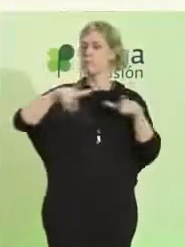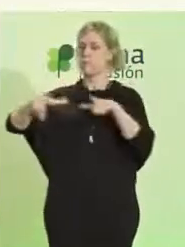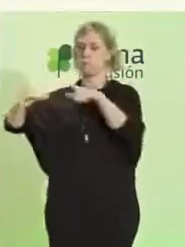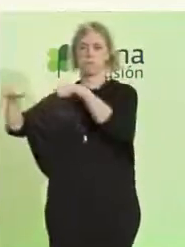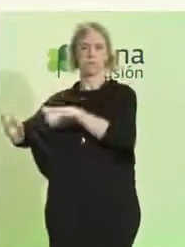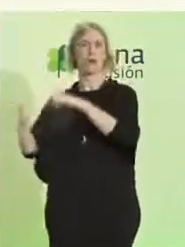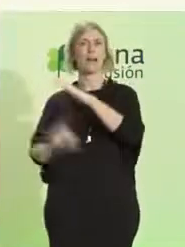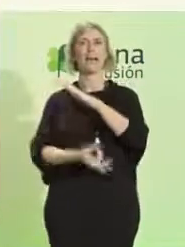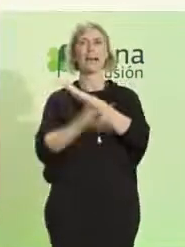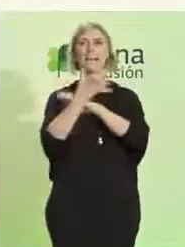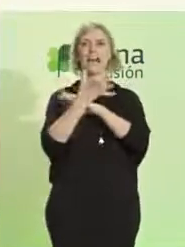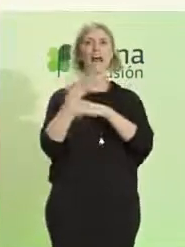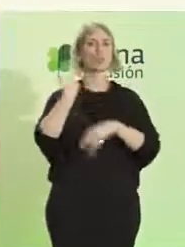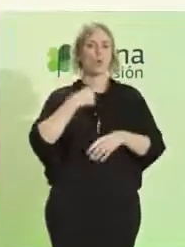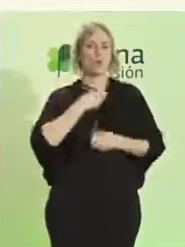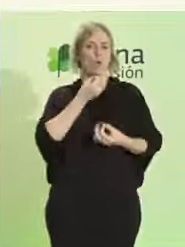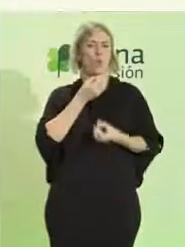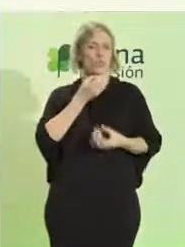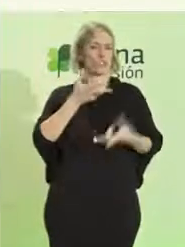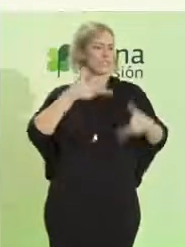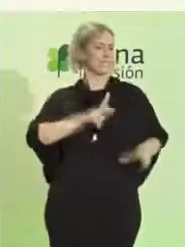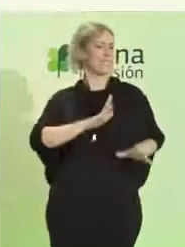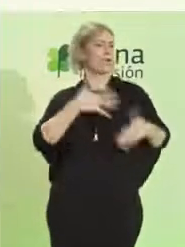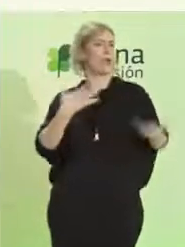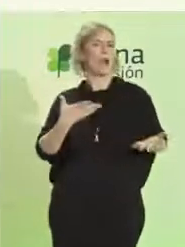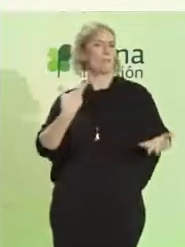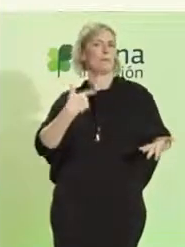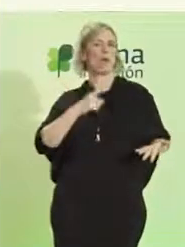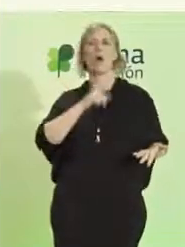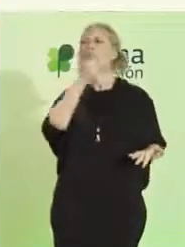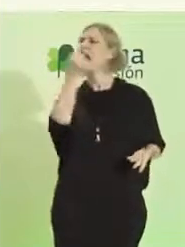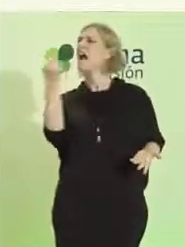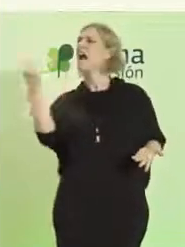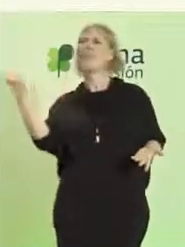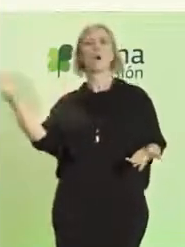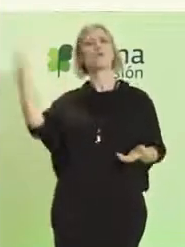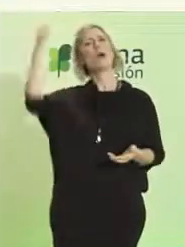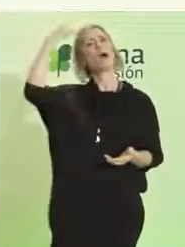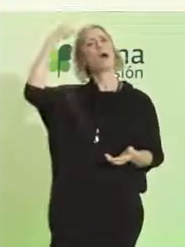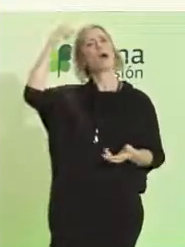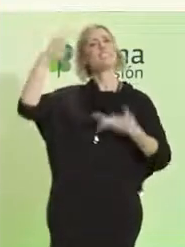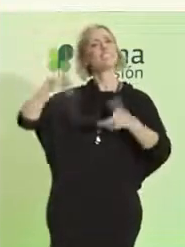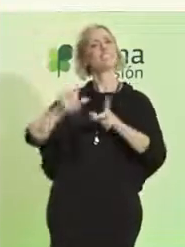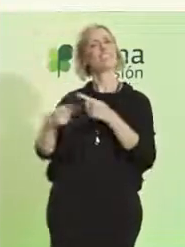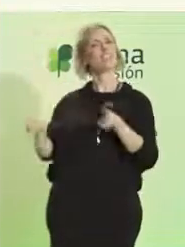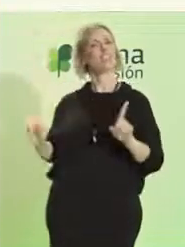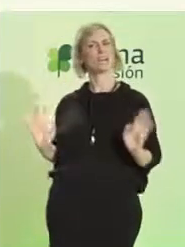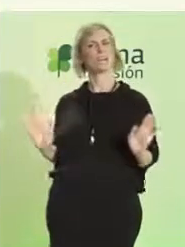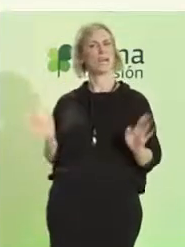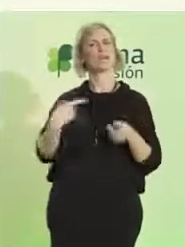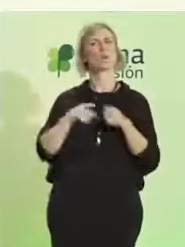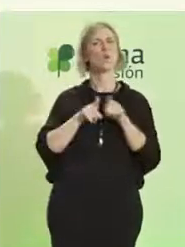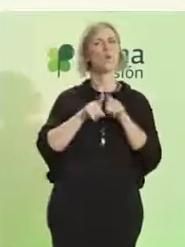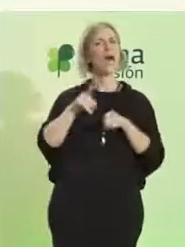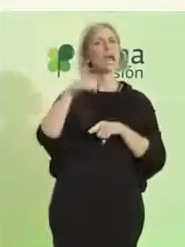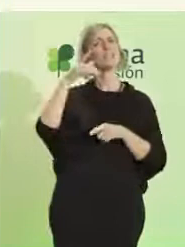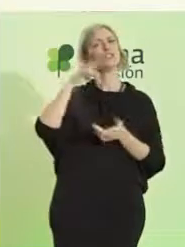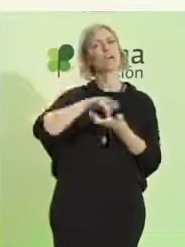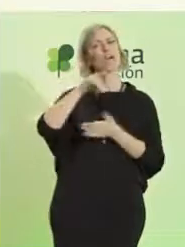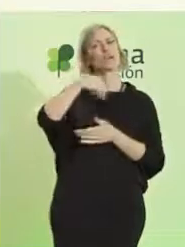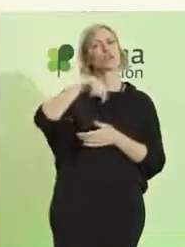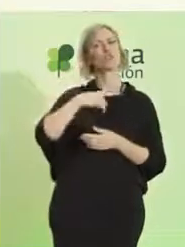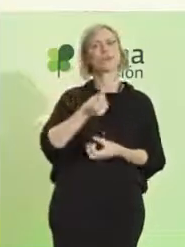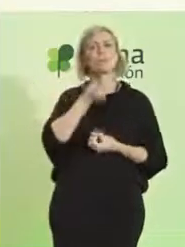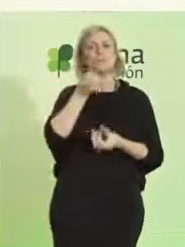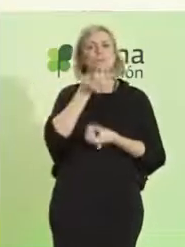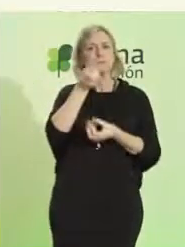una silla, al final cada persona tiene una silla en la cabeza. Y esto ocurre también cuando comunicamos o cuando intentamos transmitir mensajes.